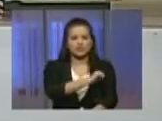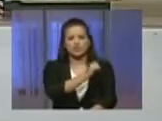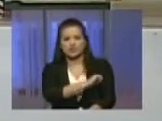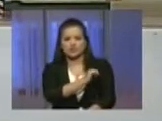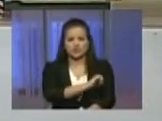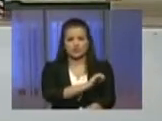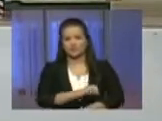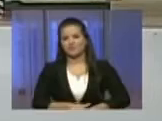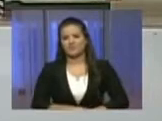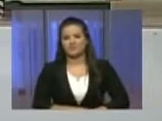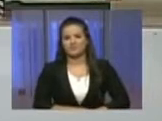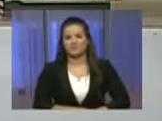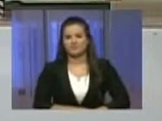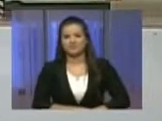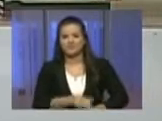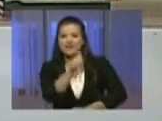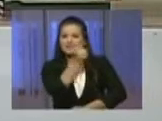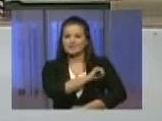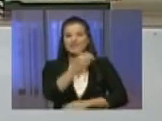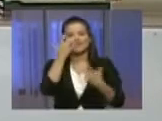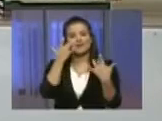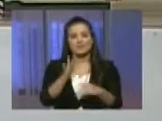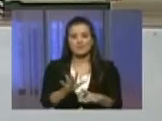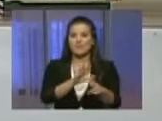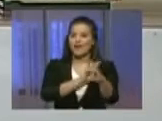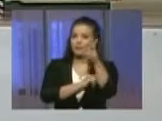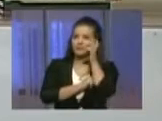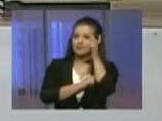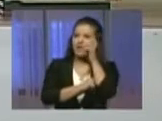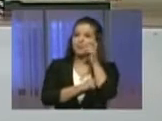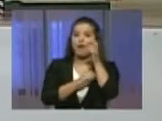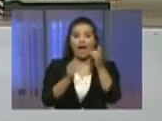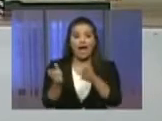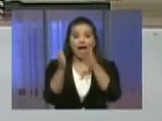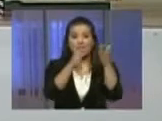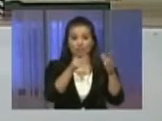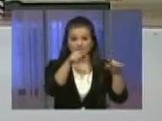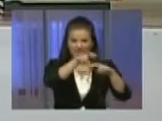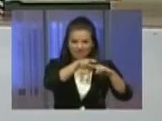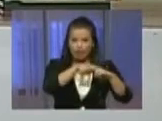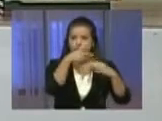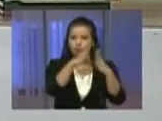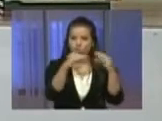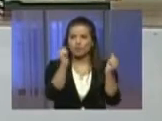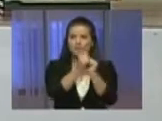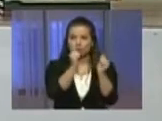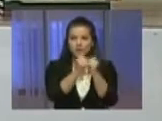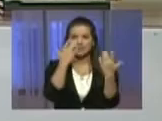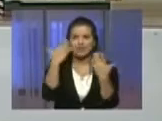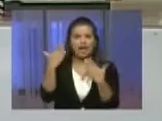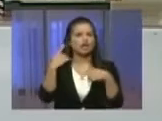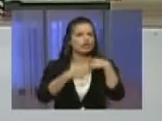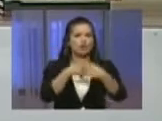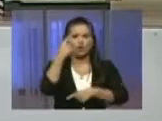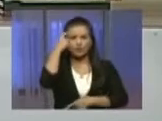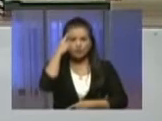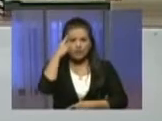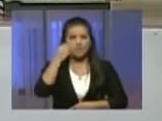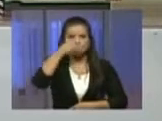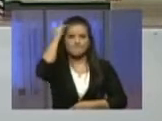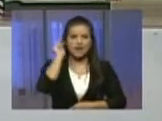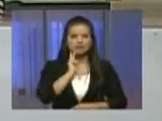Ah creo que nos están escuchando allí al lado de nuestros atletas todos los días al lado de nuestros